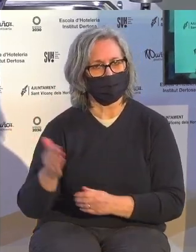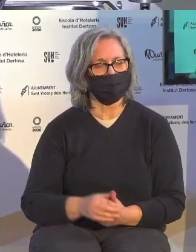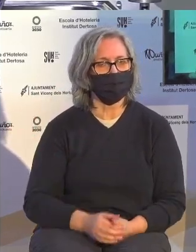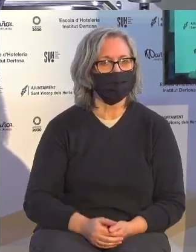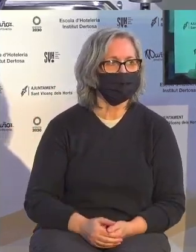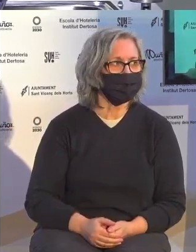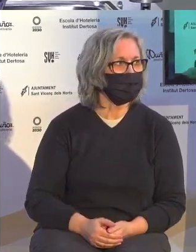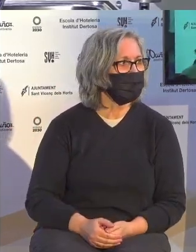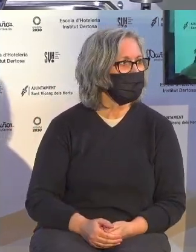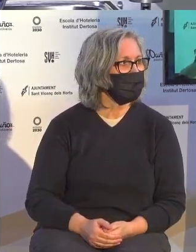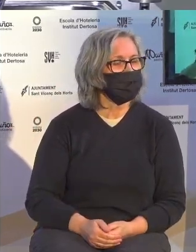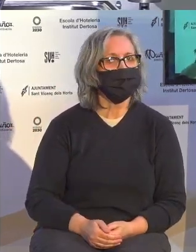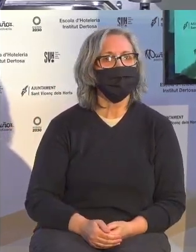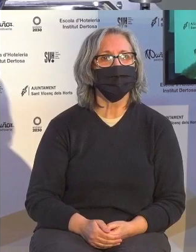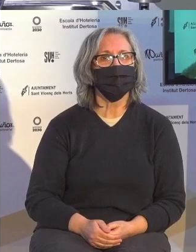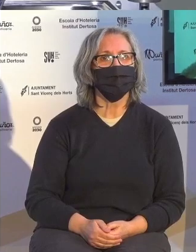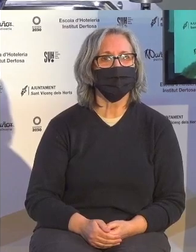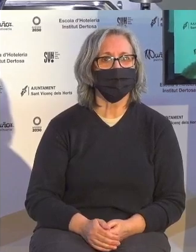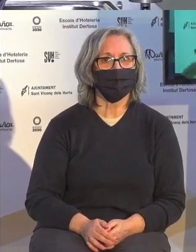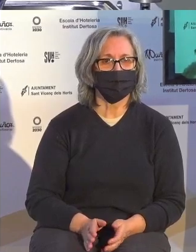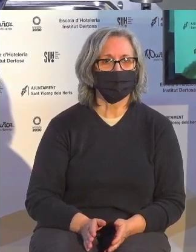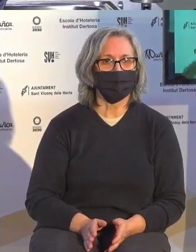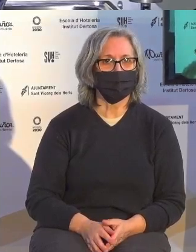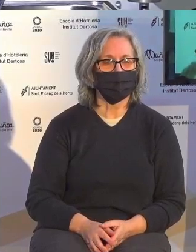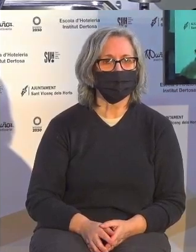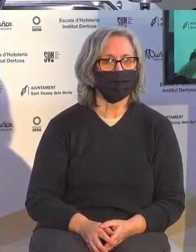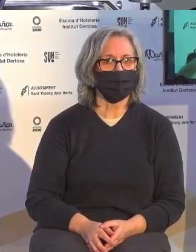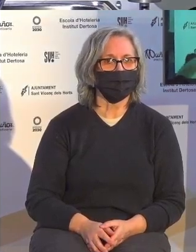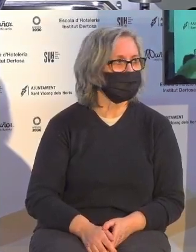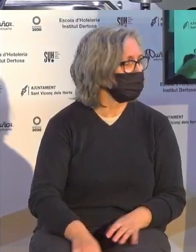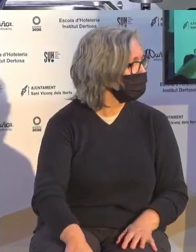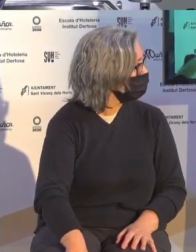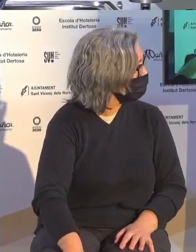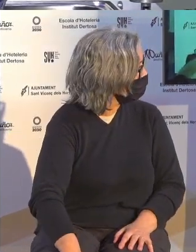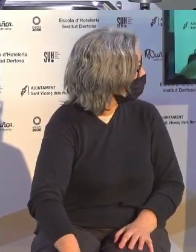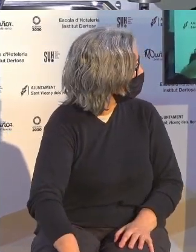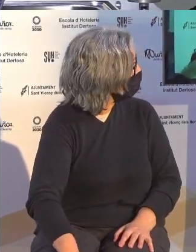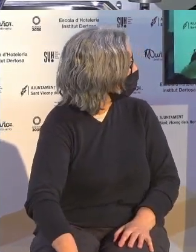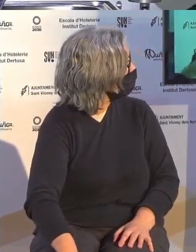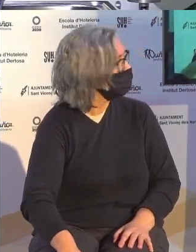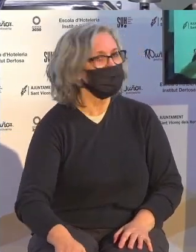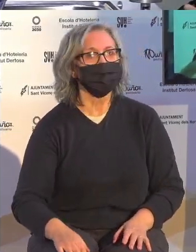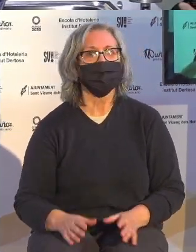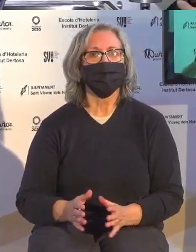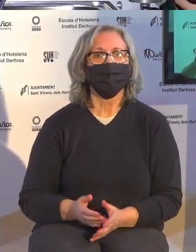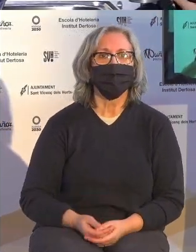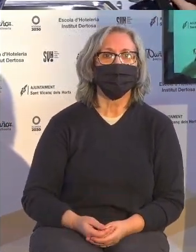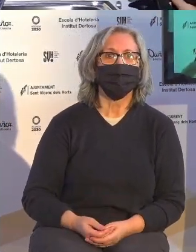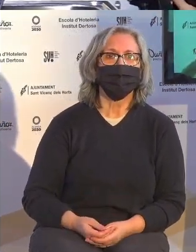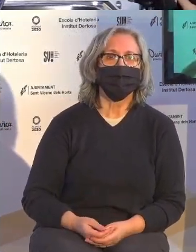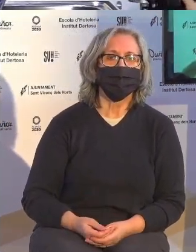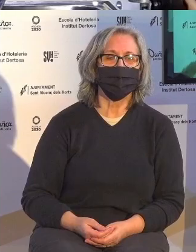la temperatura de los helados esta perfecta que pueden comer con la cuchilla con cuchara